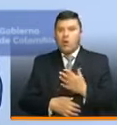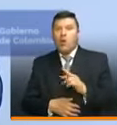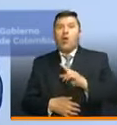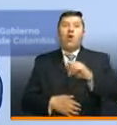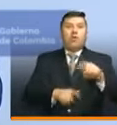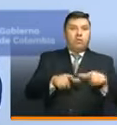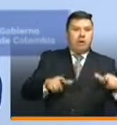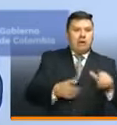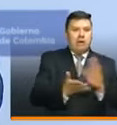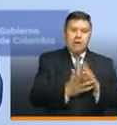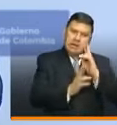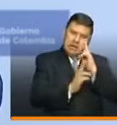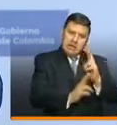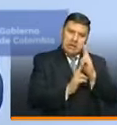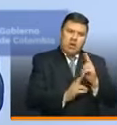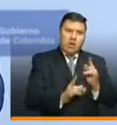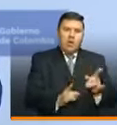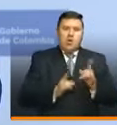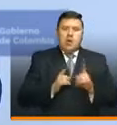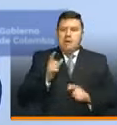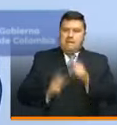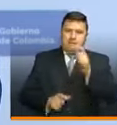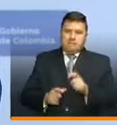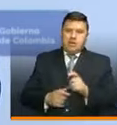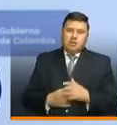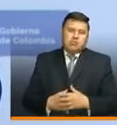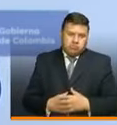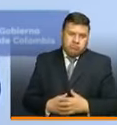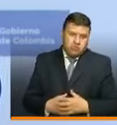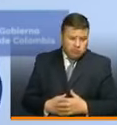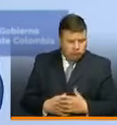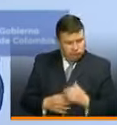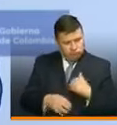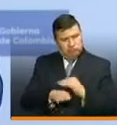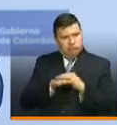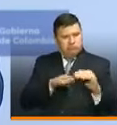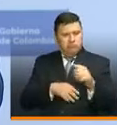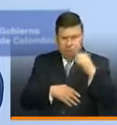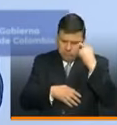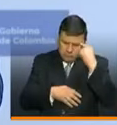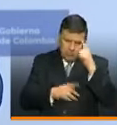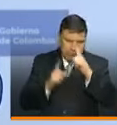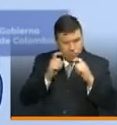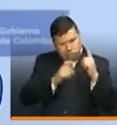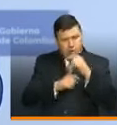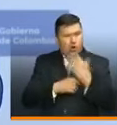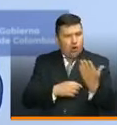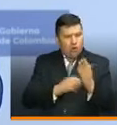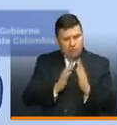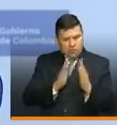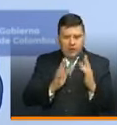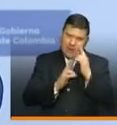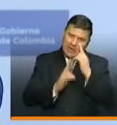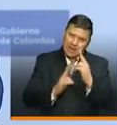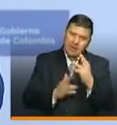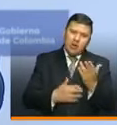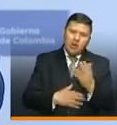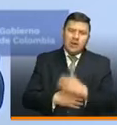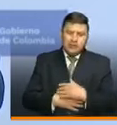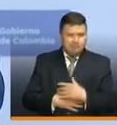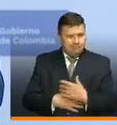lugares sea reconocido e inspirar a mucha gente en otras partes, ¿no? Entonces es una invitación a que reflexionemos en esa línea, a reconocer la